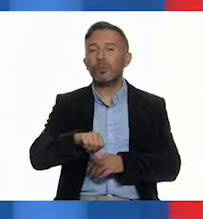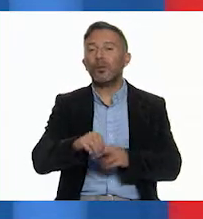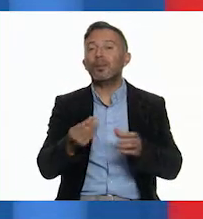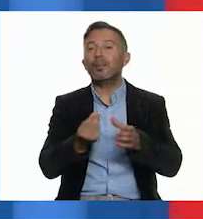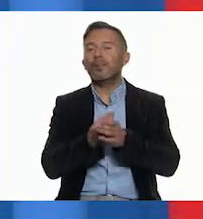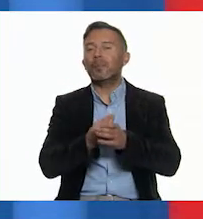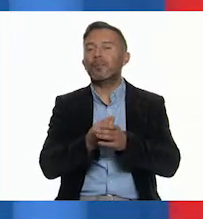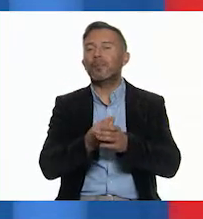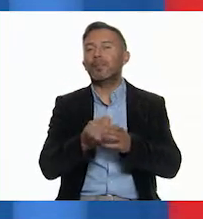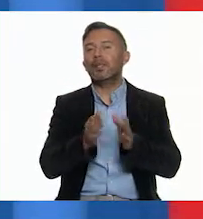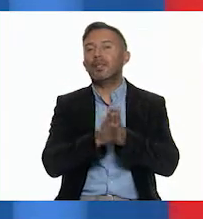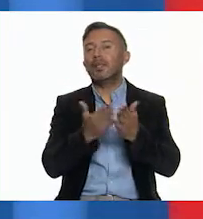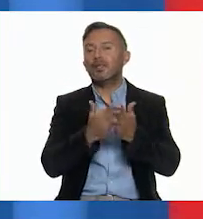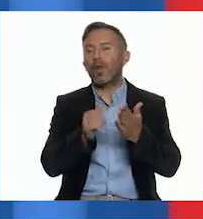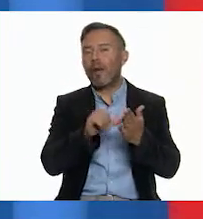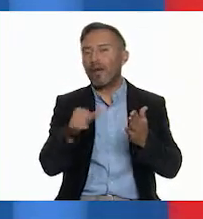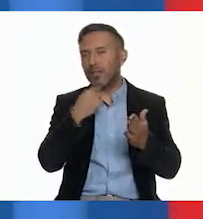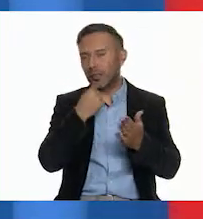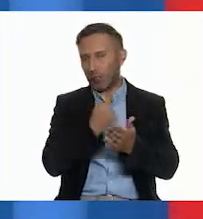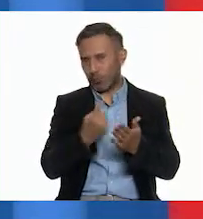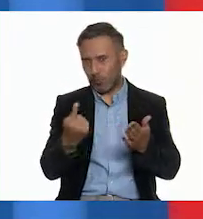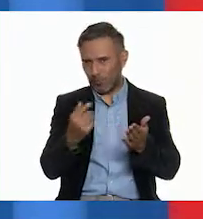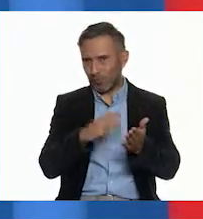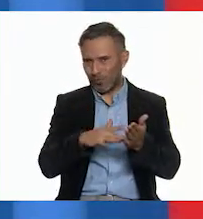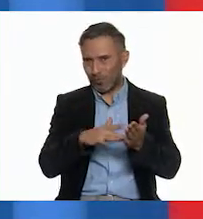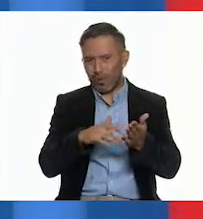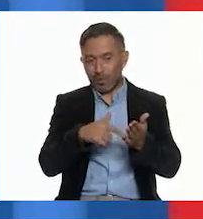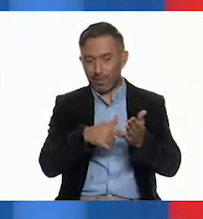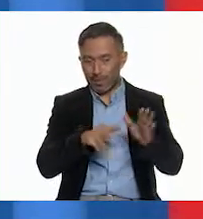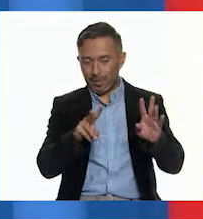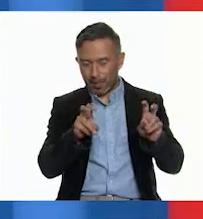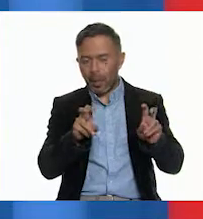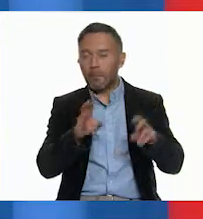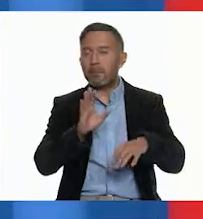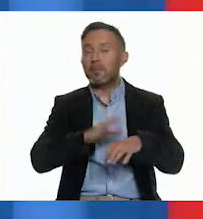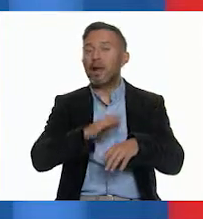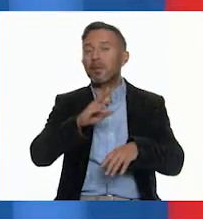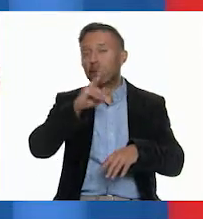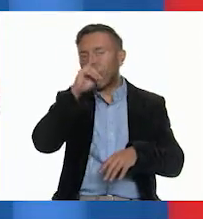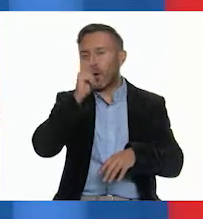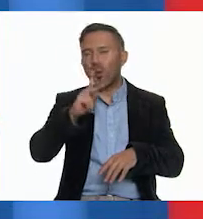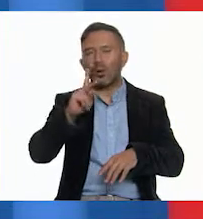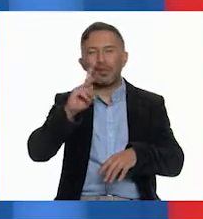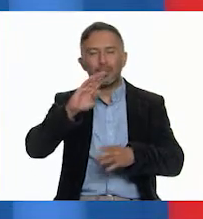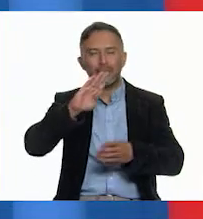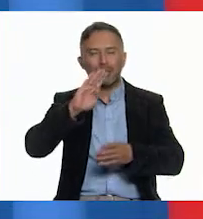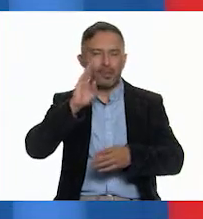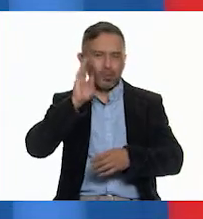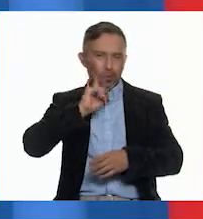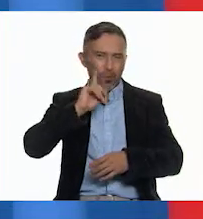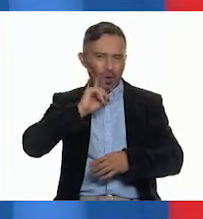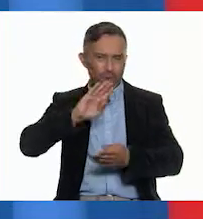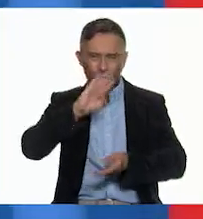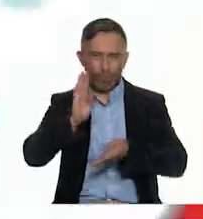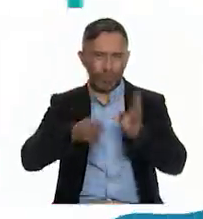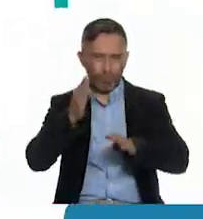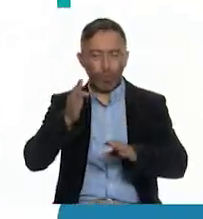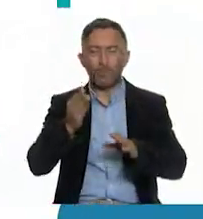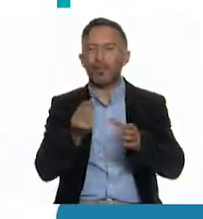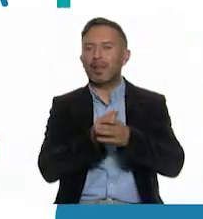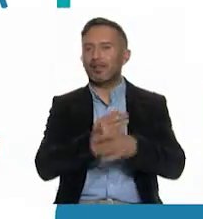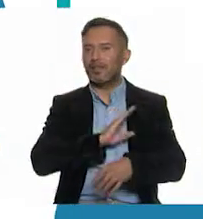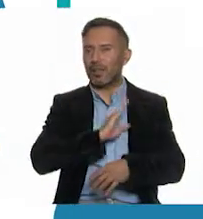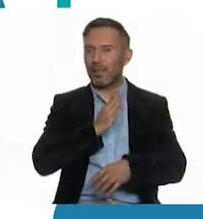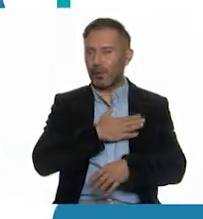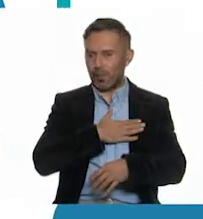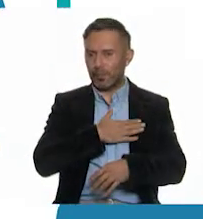¿Por qué era la peor señora del mundo de lengua materna español de 4º grado? Y espero que la hayan disfrutado tanto como nosotros. A